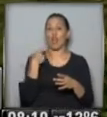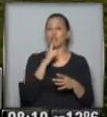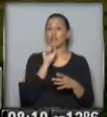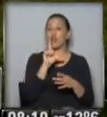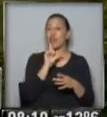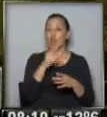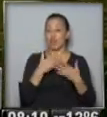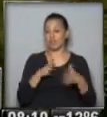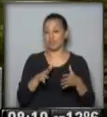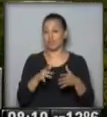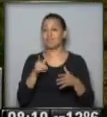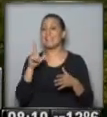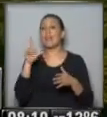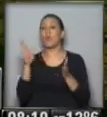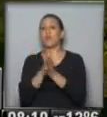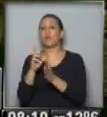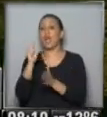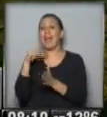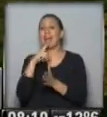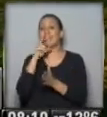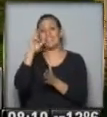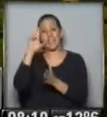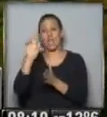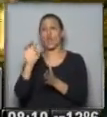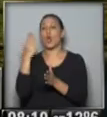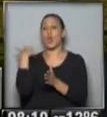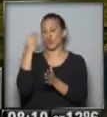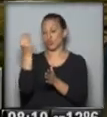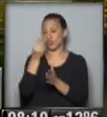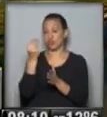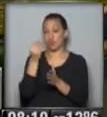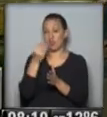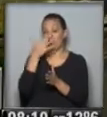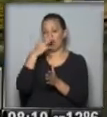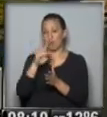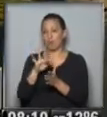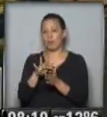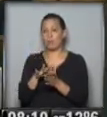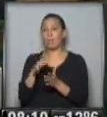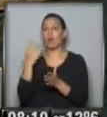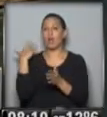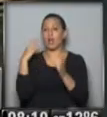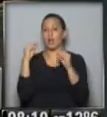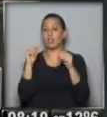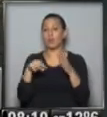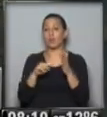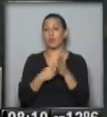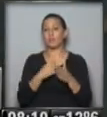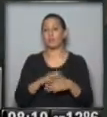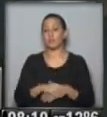el presidente javier cantero decidieron el último sábado así que cuando ingresaba la noche en buenos